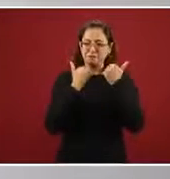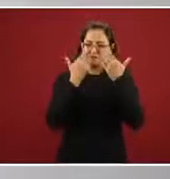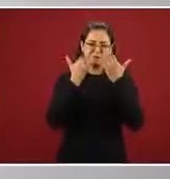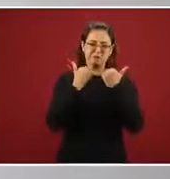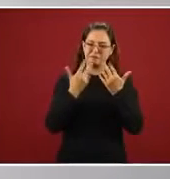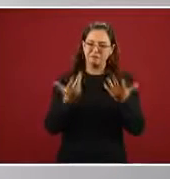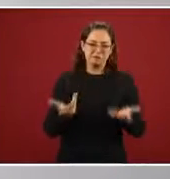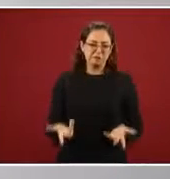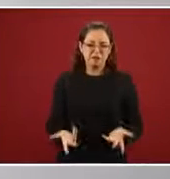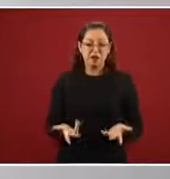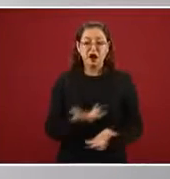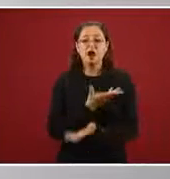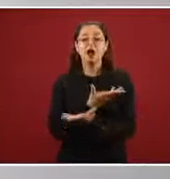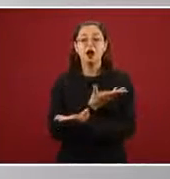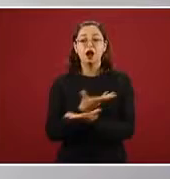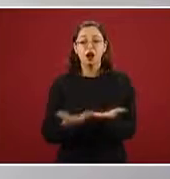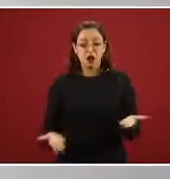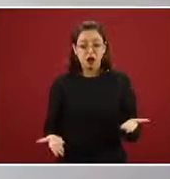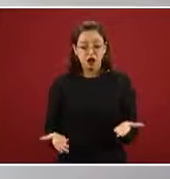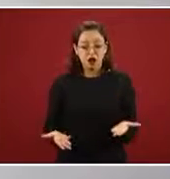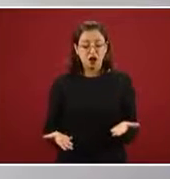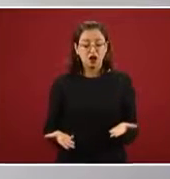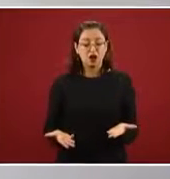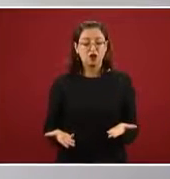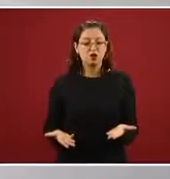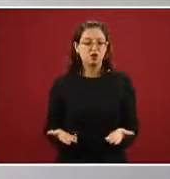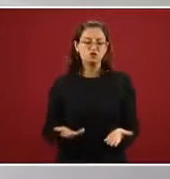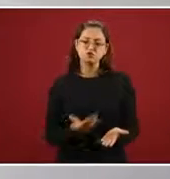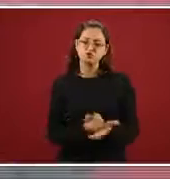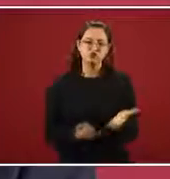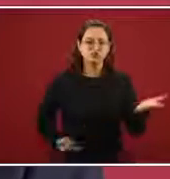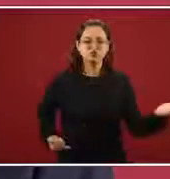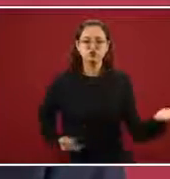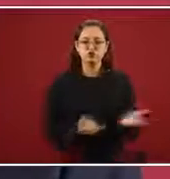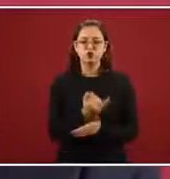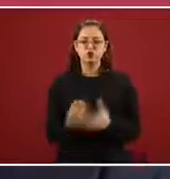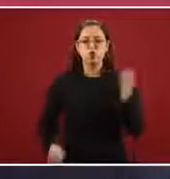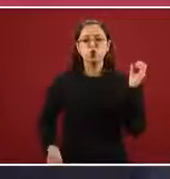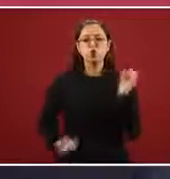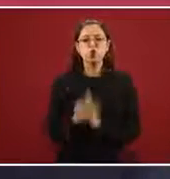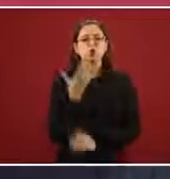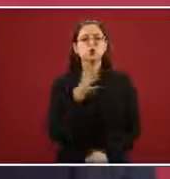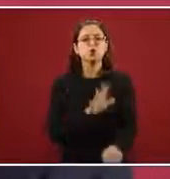Ahora lo que se ha decidido es